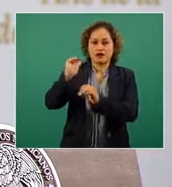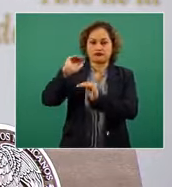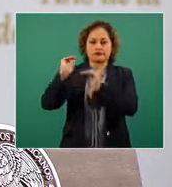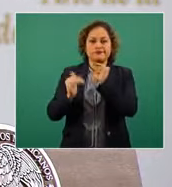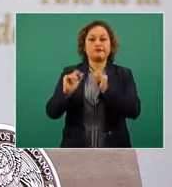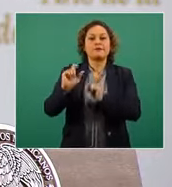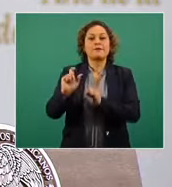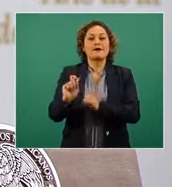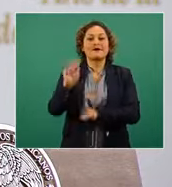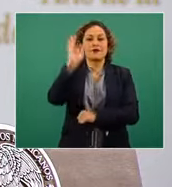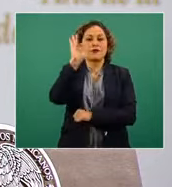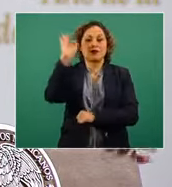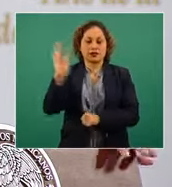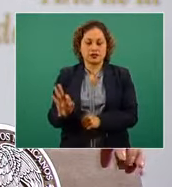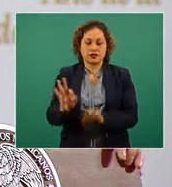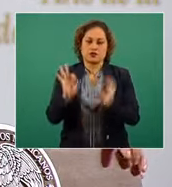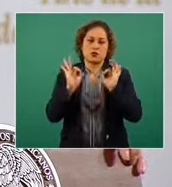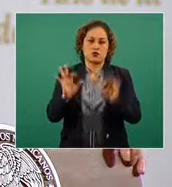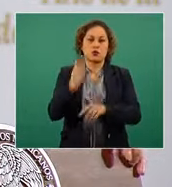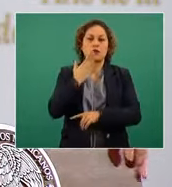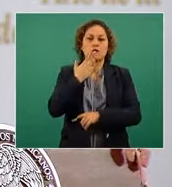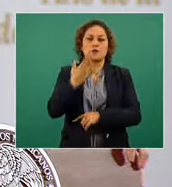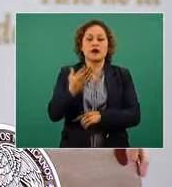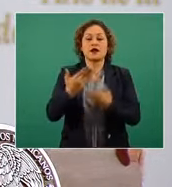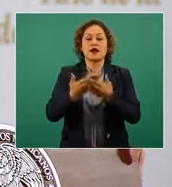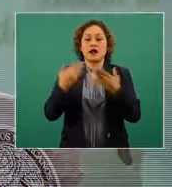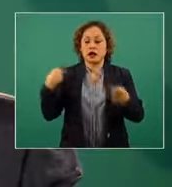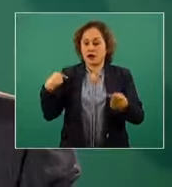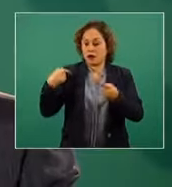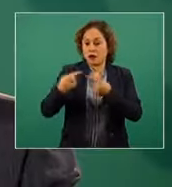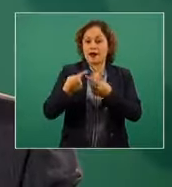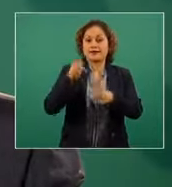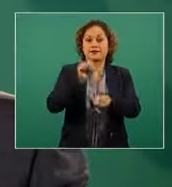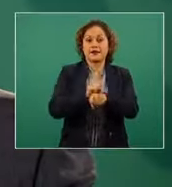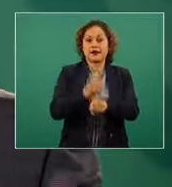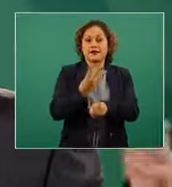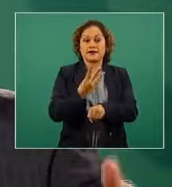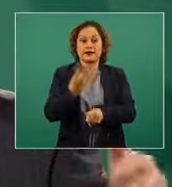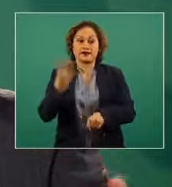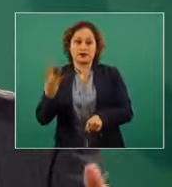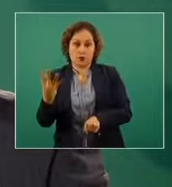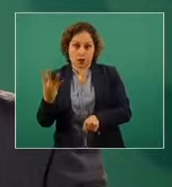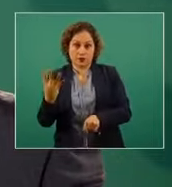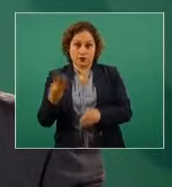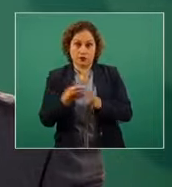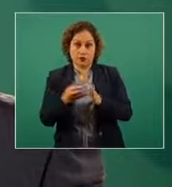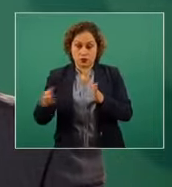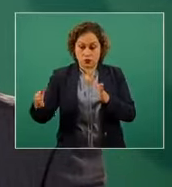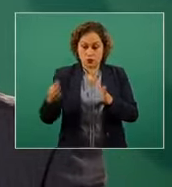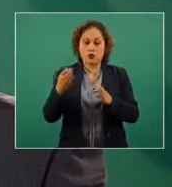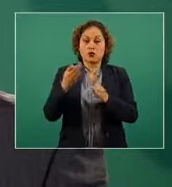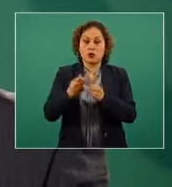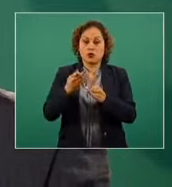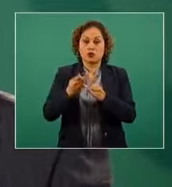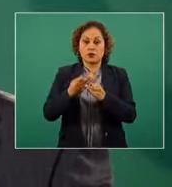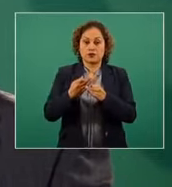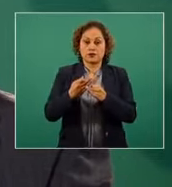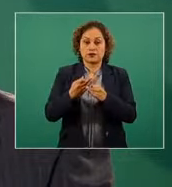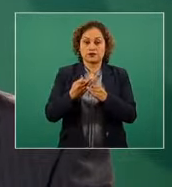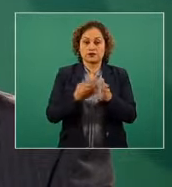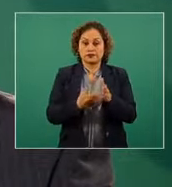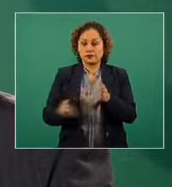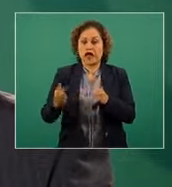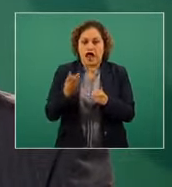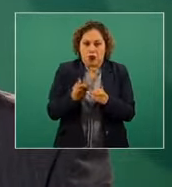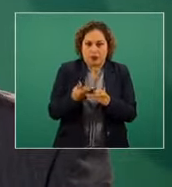20%. Ahora, para el cambio entre la semana 3 a la semana 4, en este momento vivimos la semana 6, tenemos